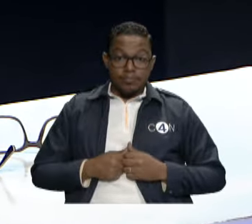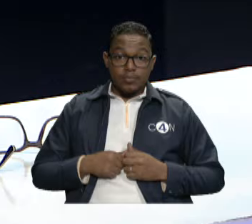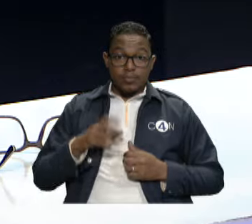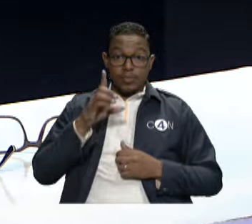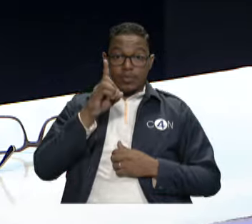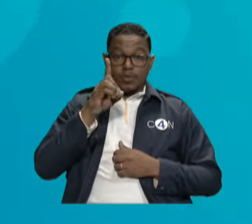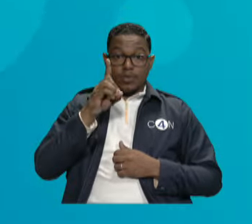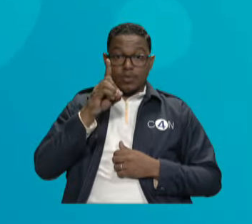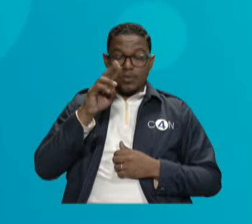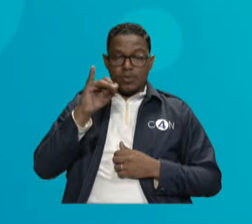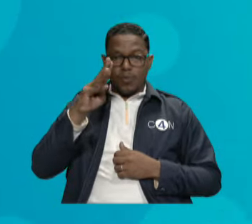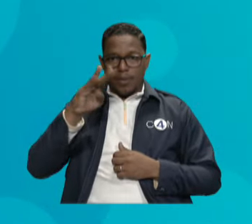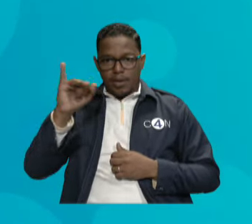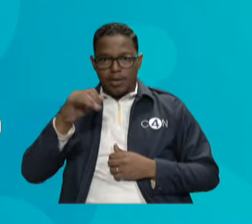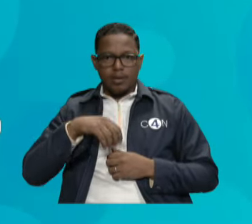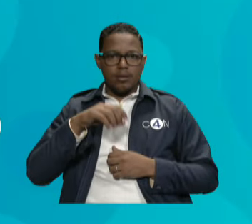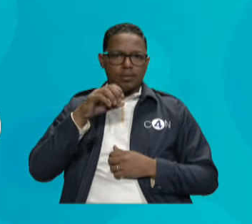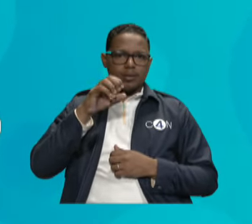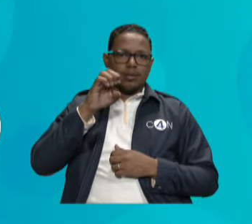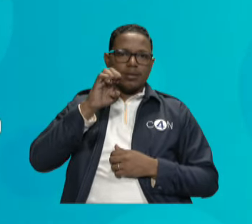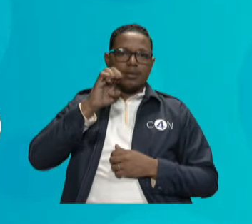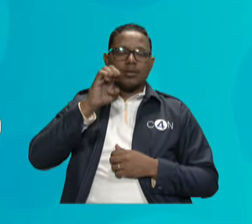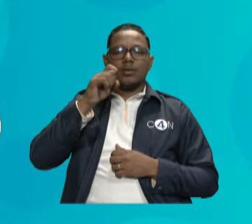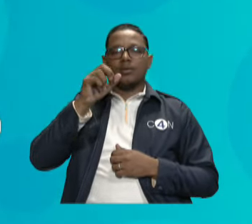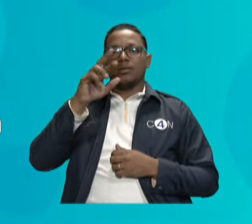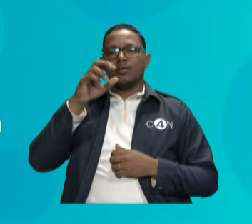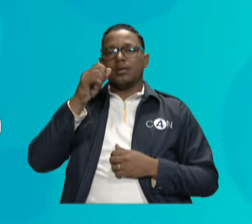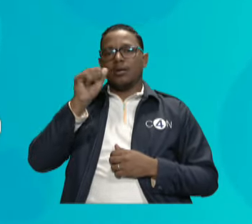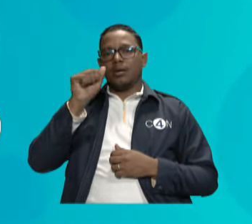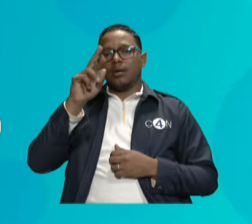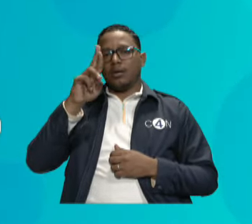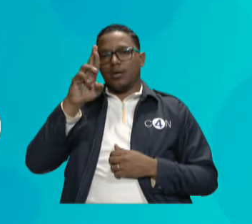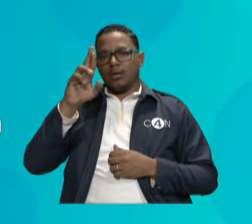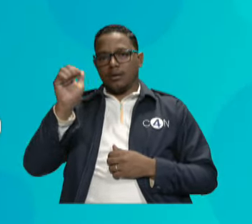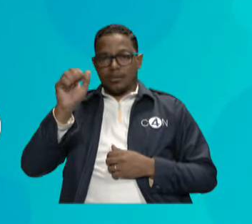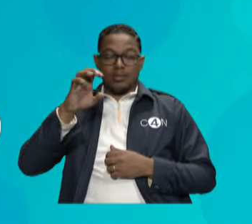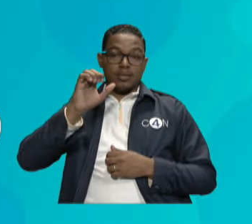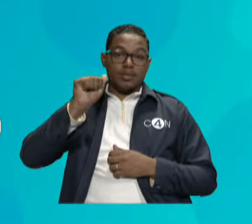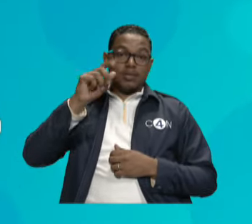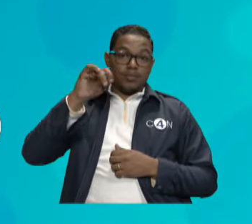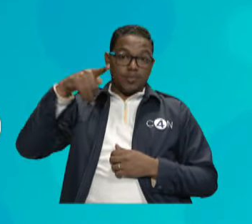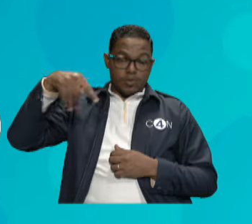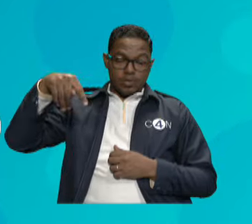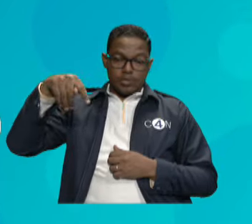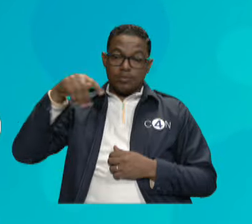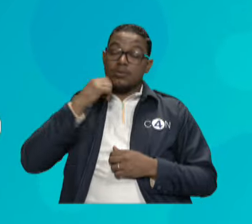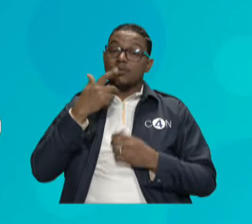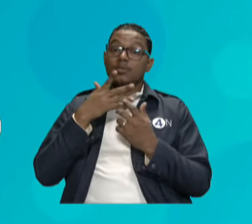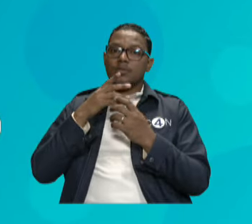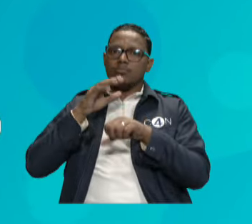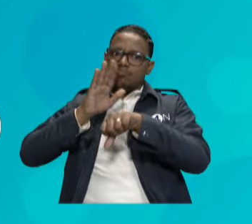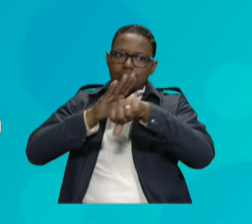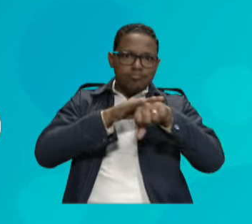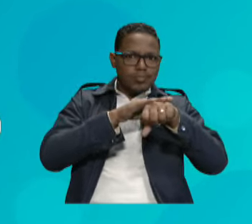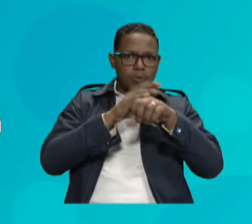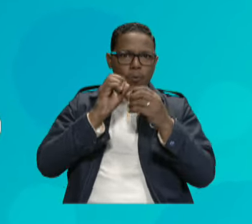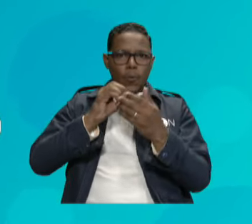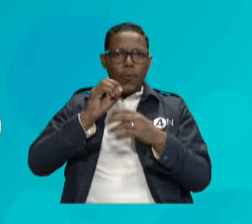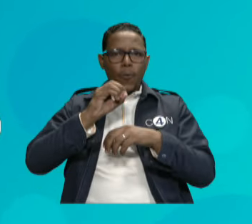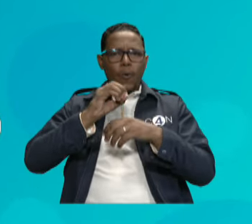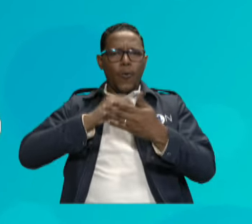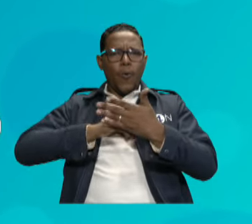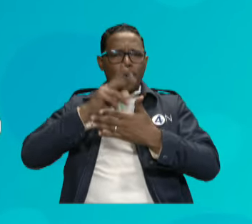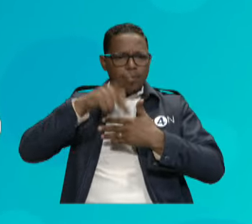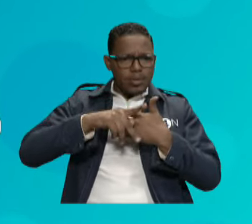Dubai Airports, la gestora de aeropuertos del Emirato, emitió una alerta en la que anunciaban que las operaciones continúan